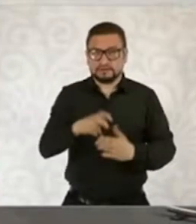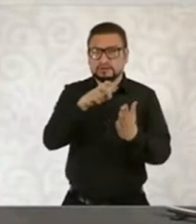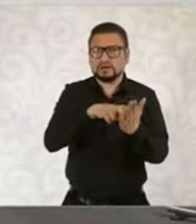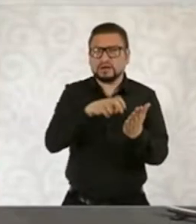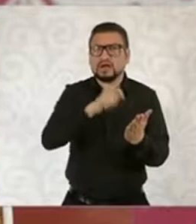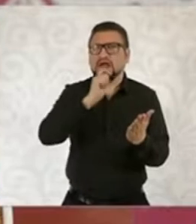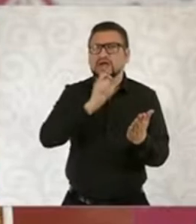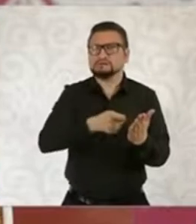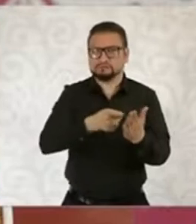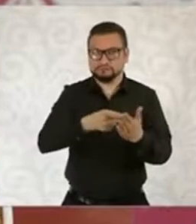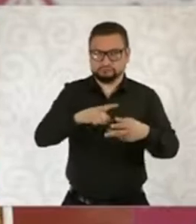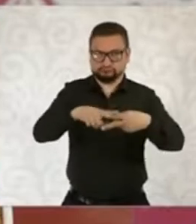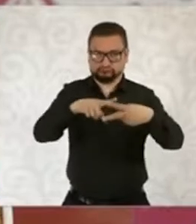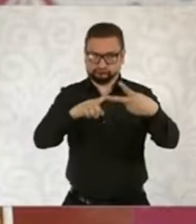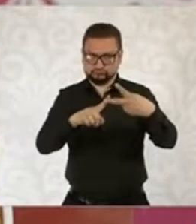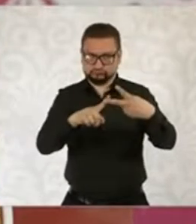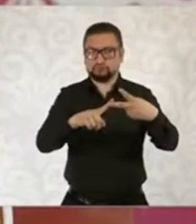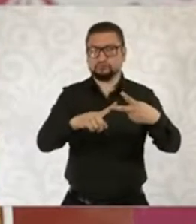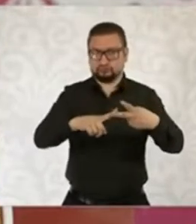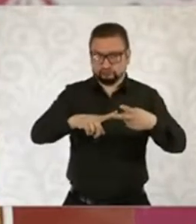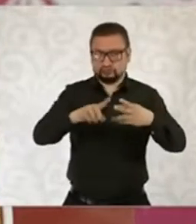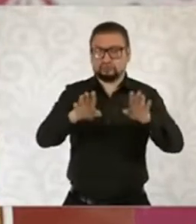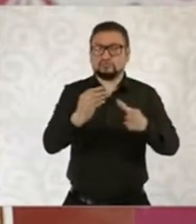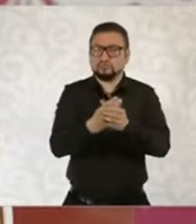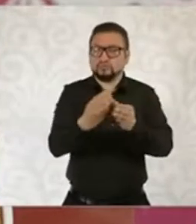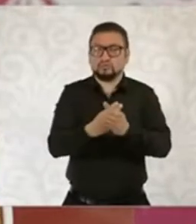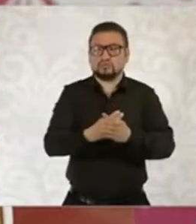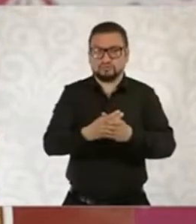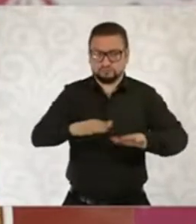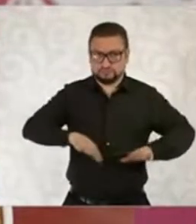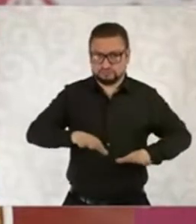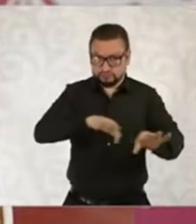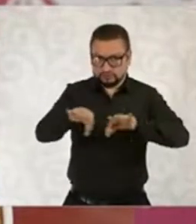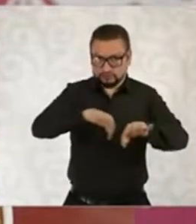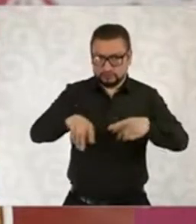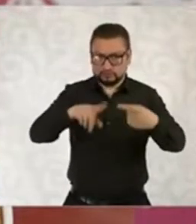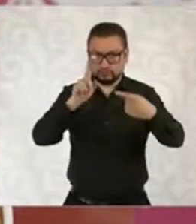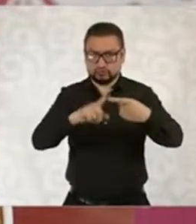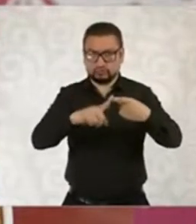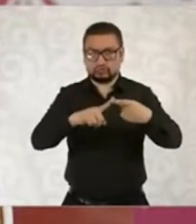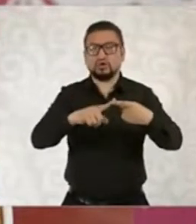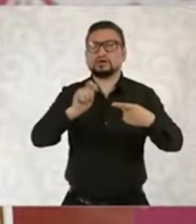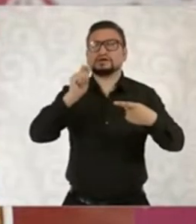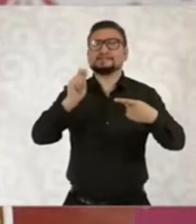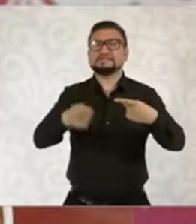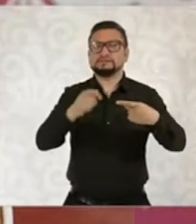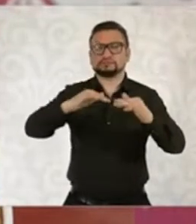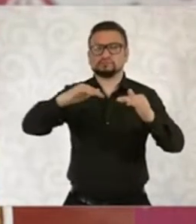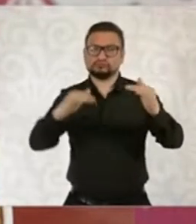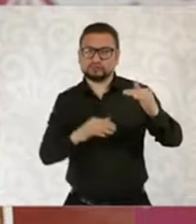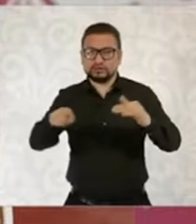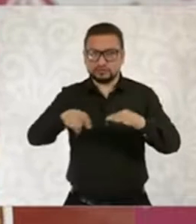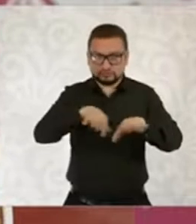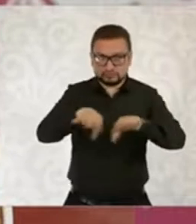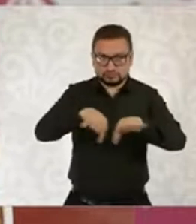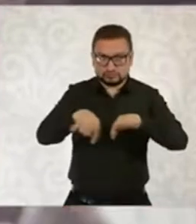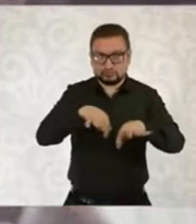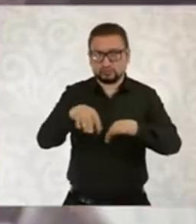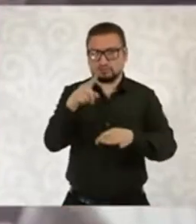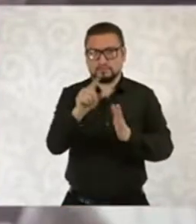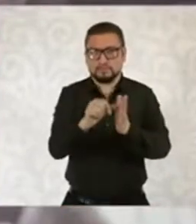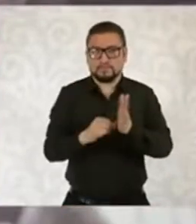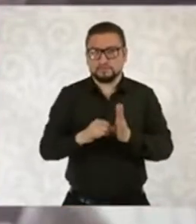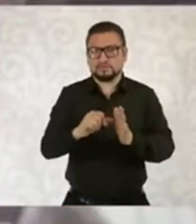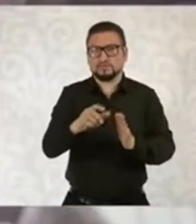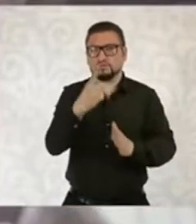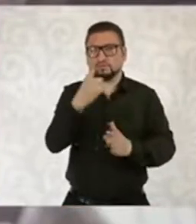Se reconocen dos tipos de trabajadores. Por un lado, los subordinados, es decir, aquellos con un ingreso neto mensual equivalente